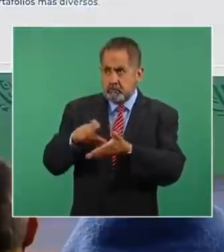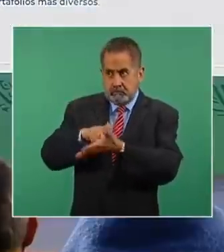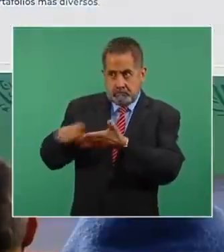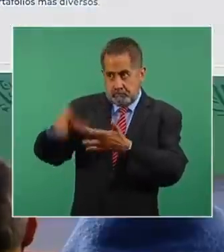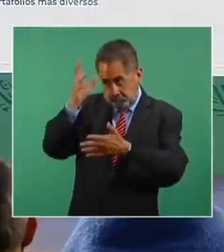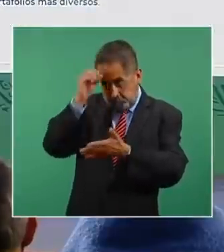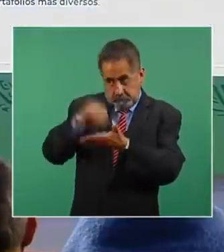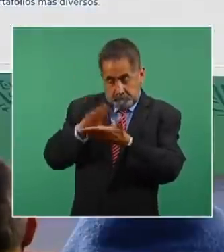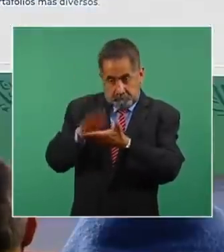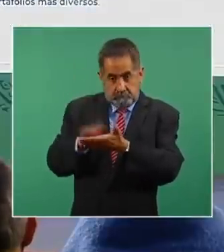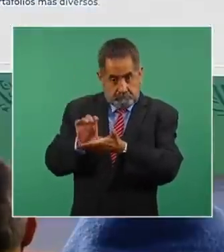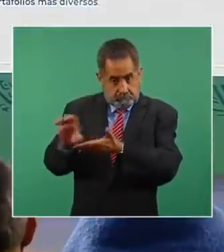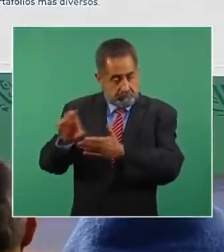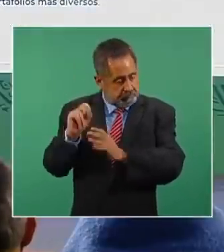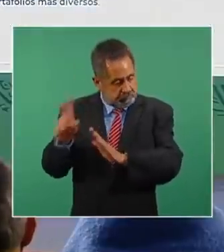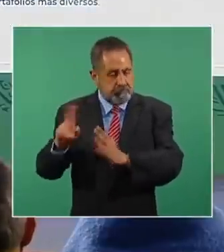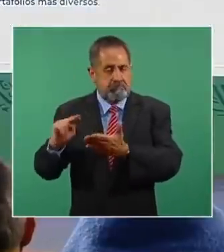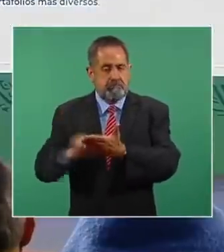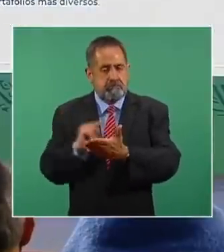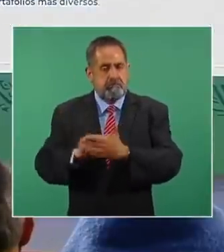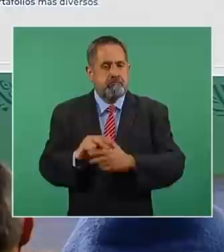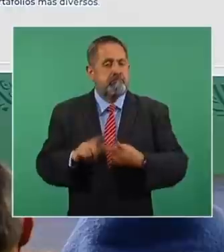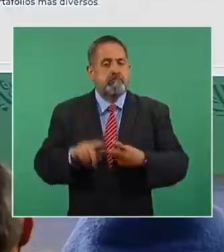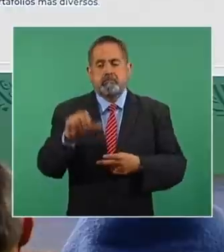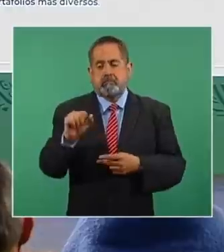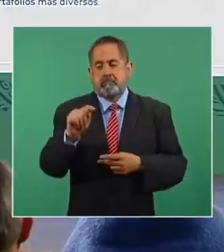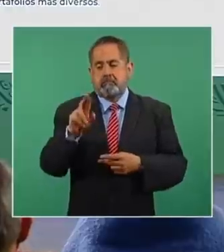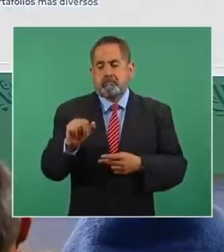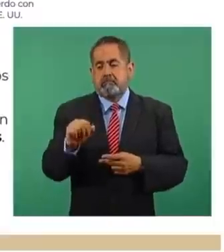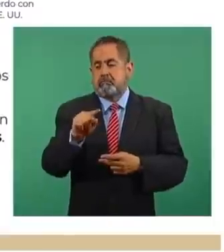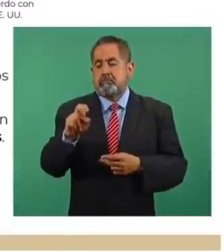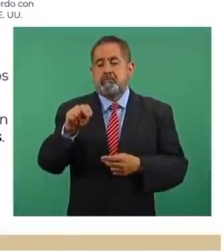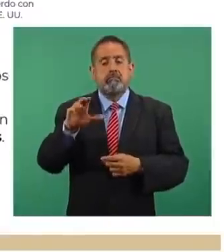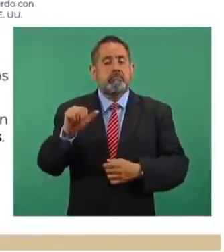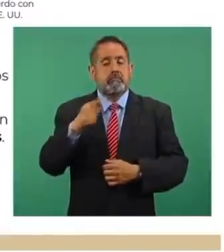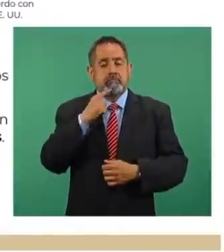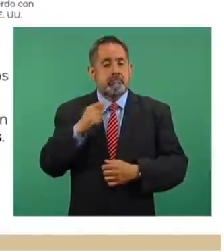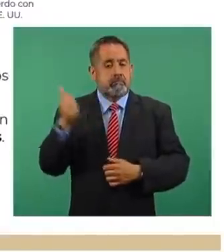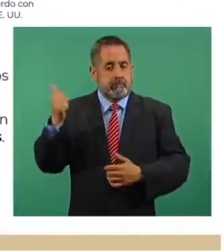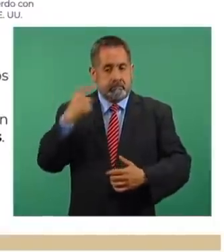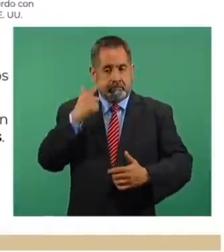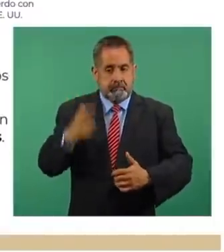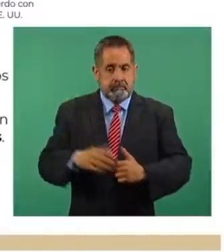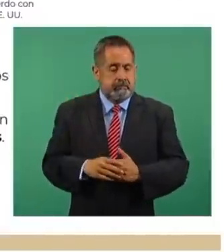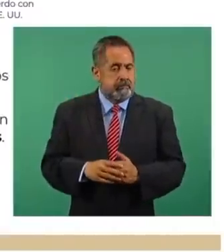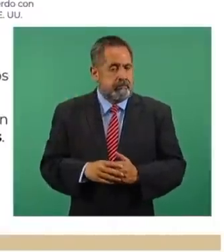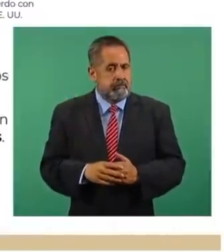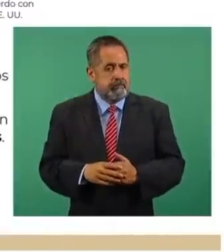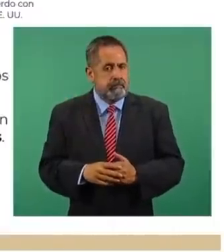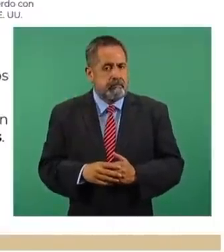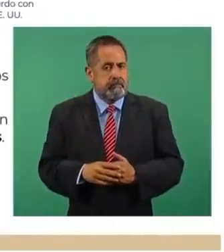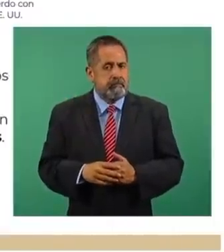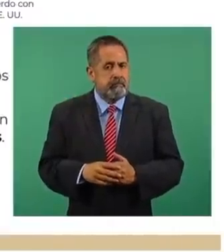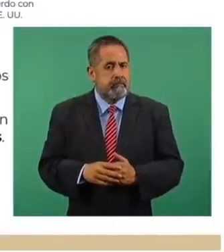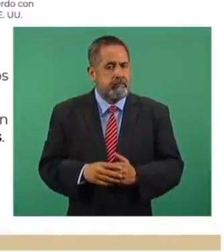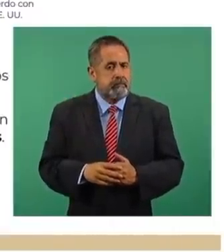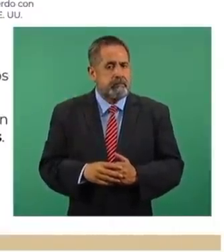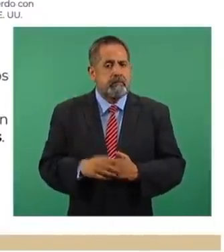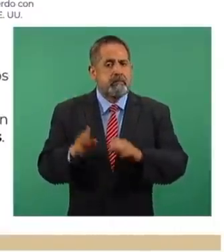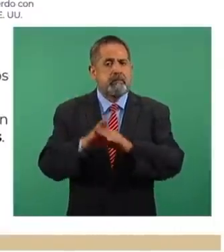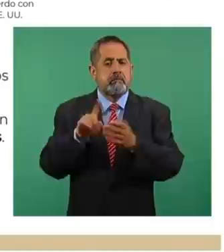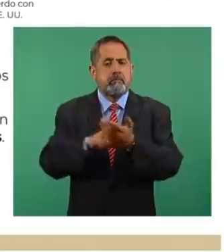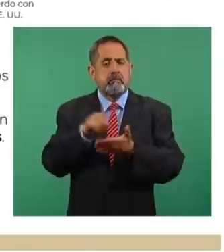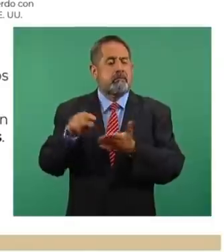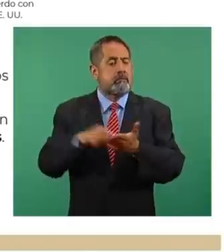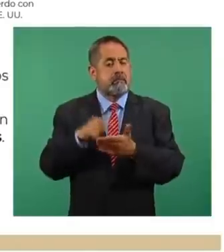Aquí recordar que en el caso de AstraZeneca estamos hablando de la planta que está en